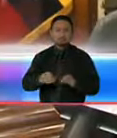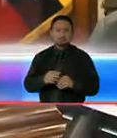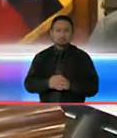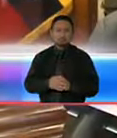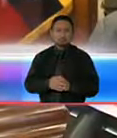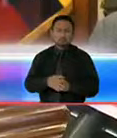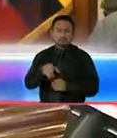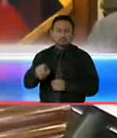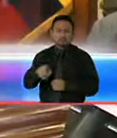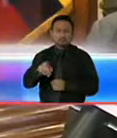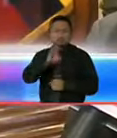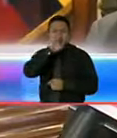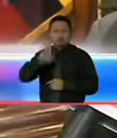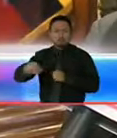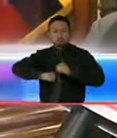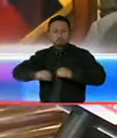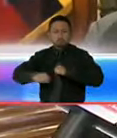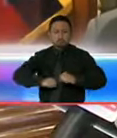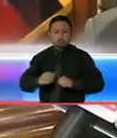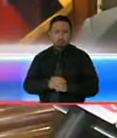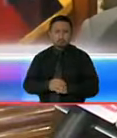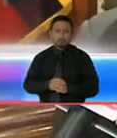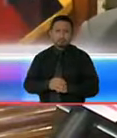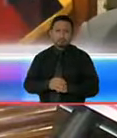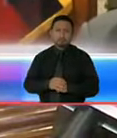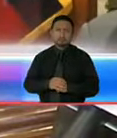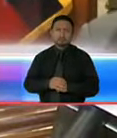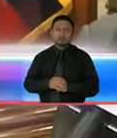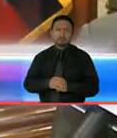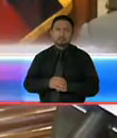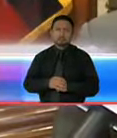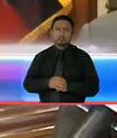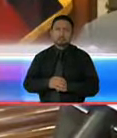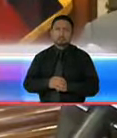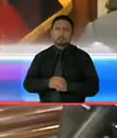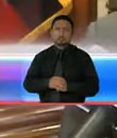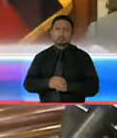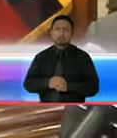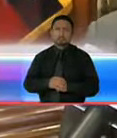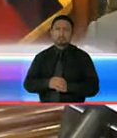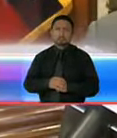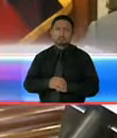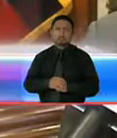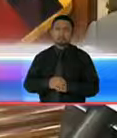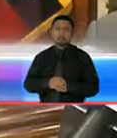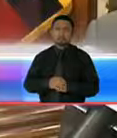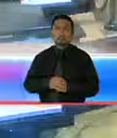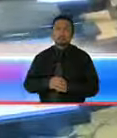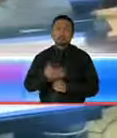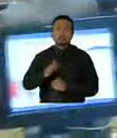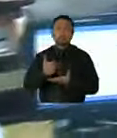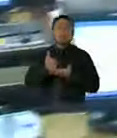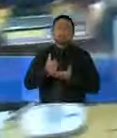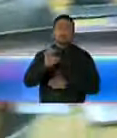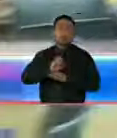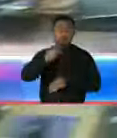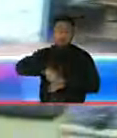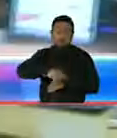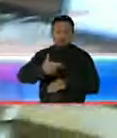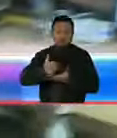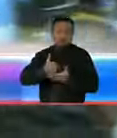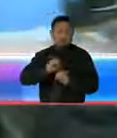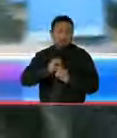actuó con diligencia y que se usaron recursos, ingentes sumas de dinero, para afectar la economía de los ecuatorianos. Y para concretar este